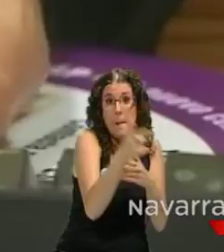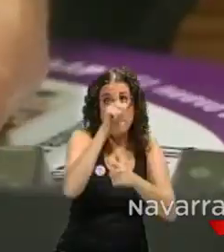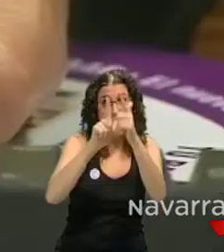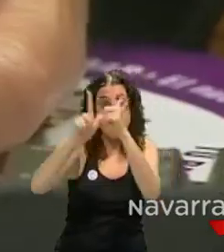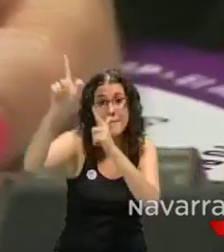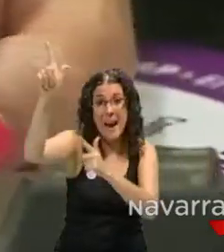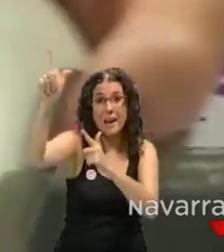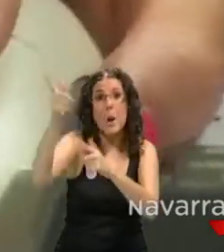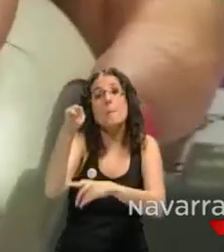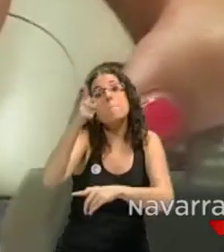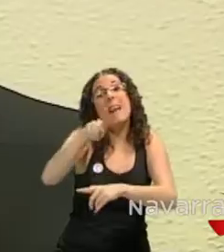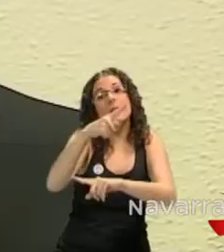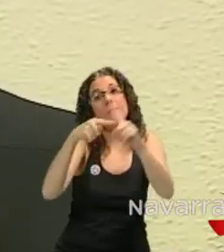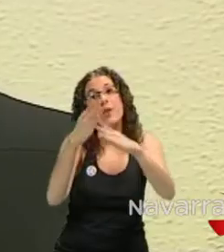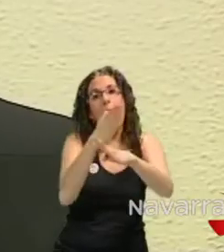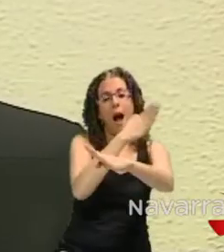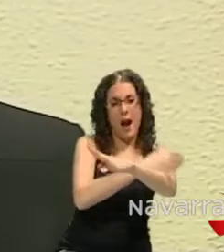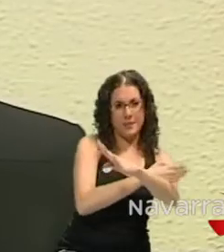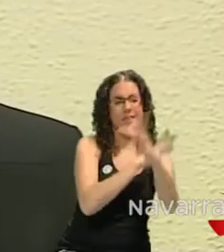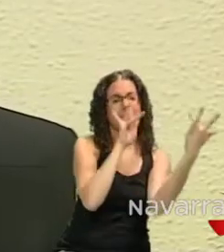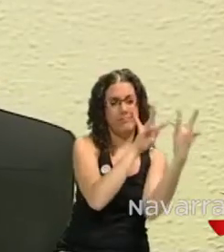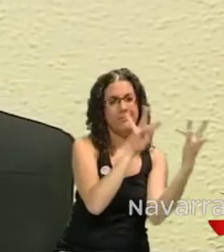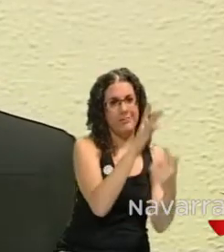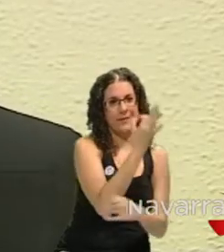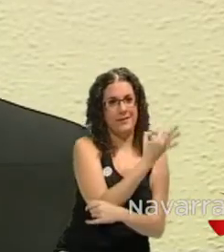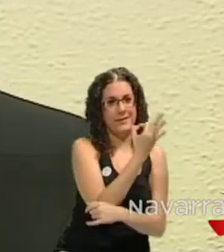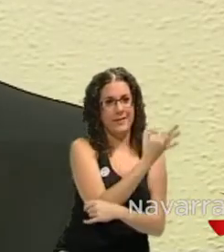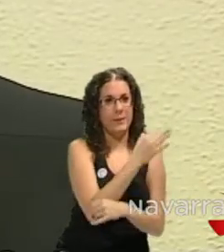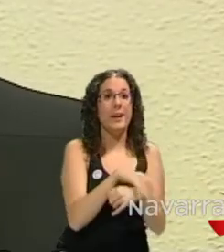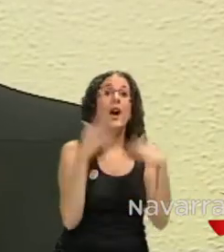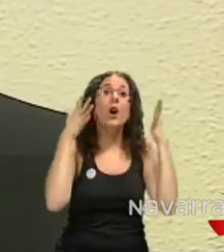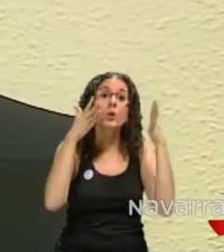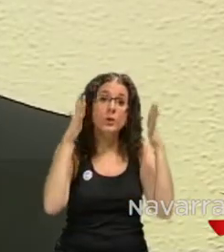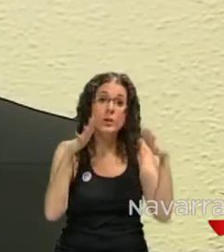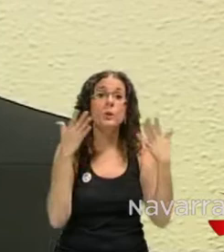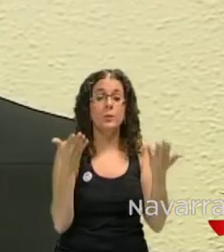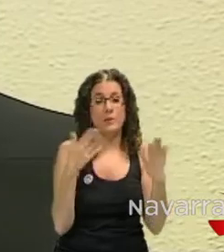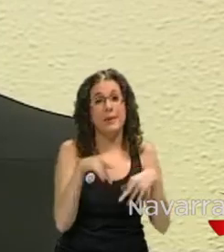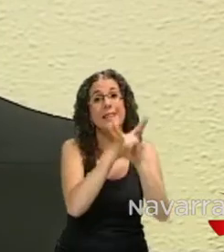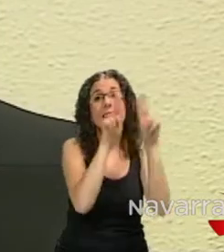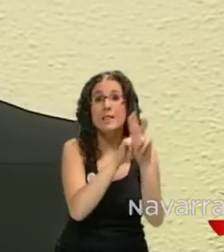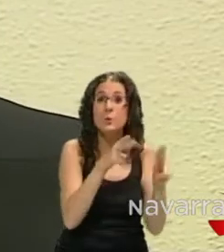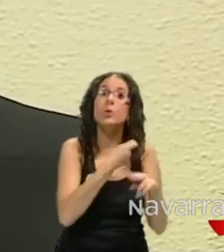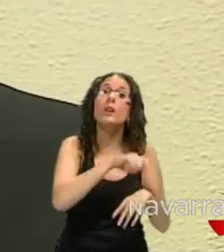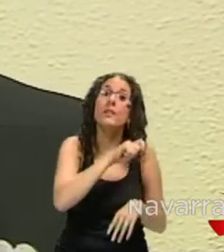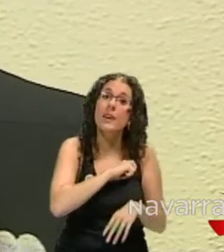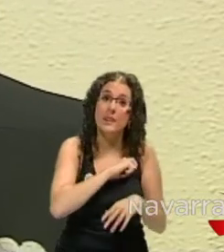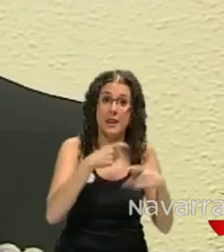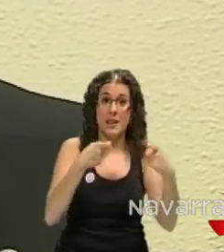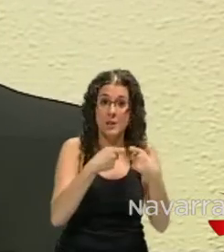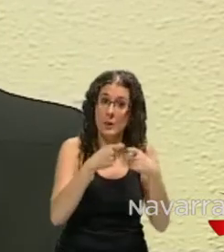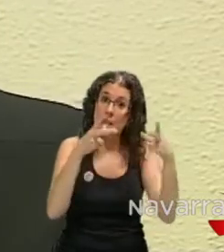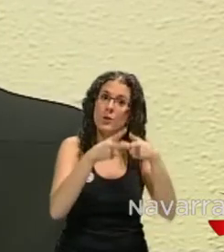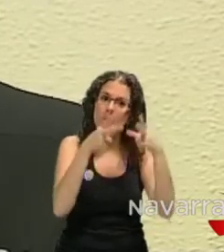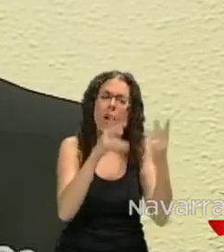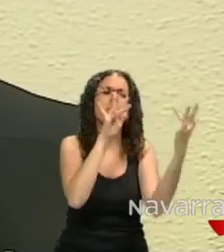su partida. Se aconseja que se pongan en contacto con el Instituto Nacional de la Seguridad Social para que les